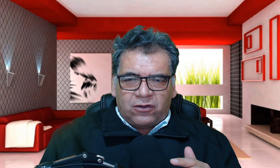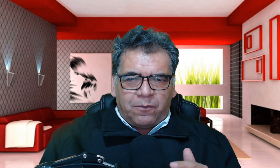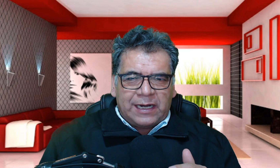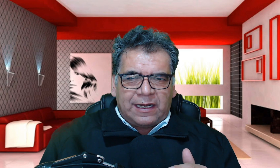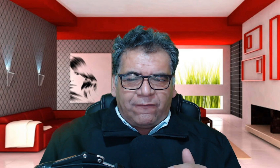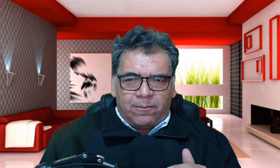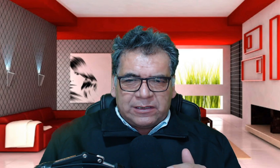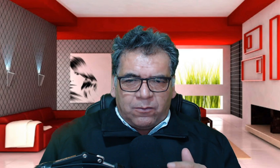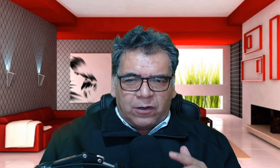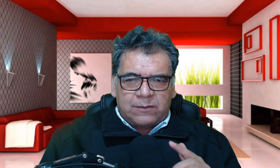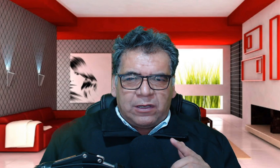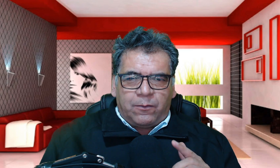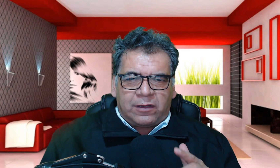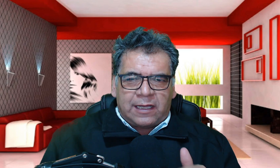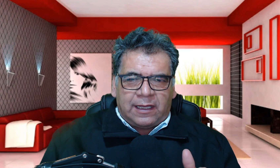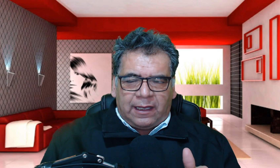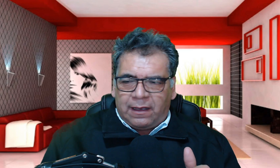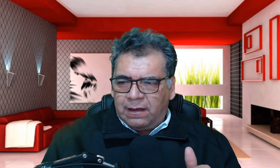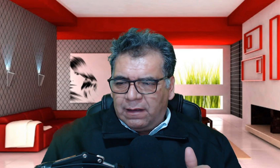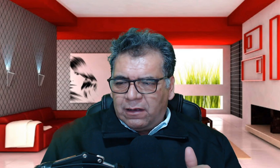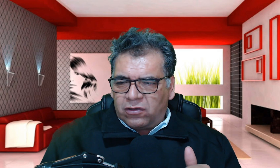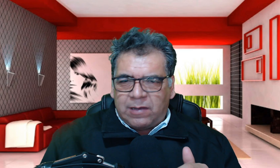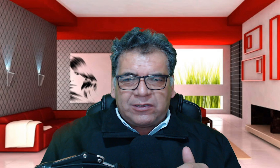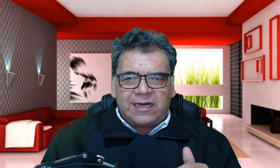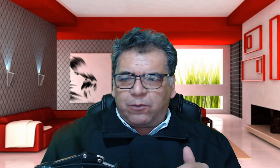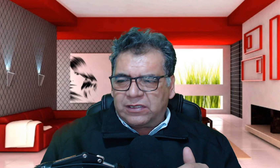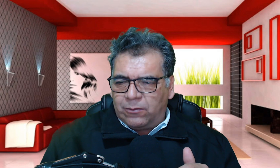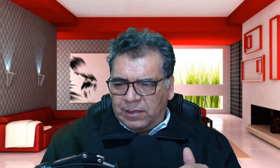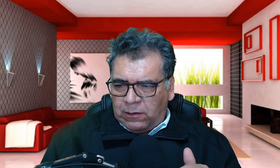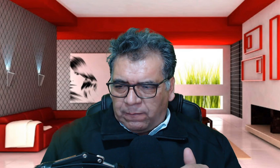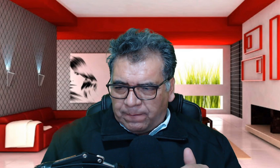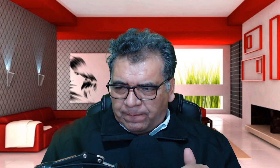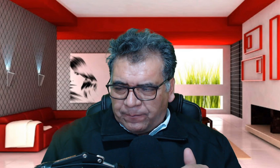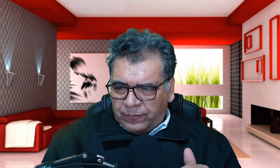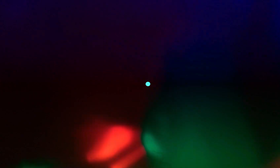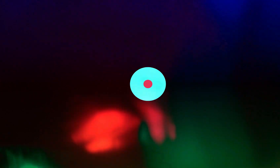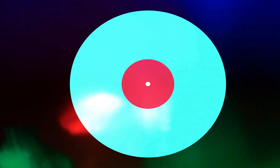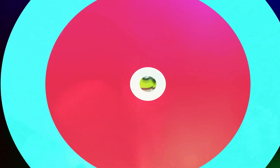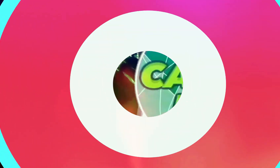además comparte la información porque es muy importante. Nos vemos en el próximo video.